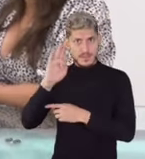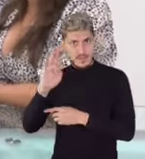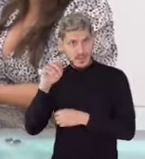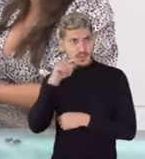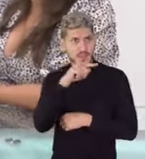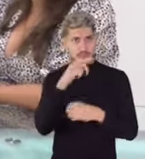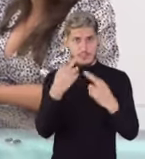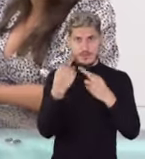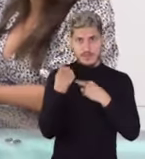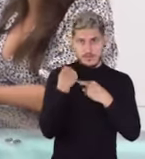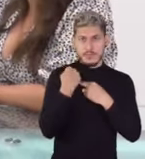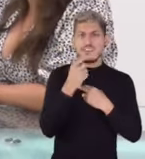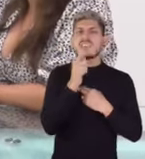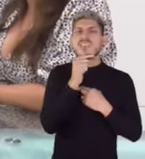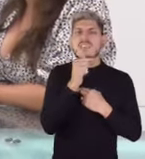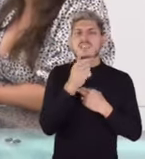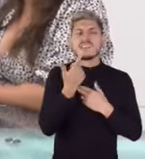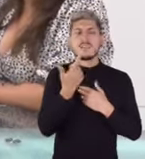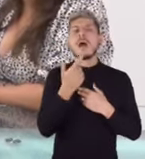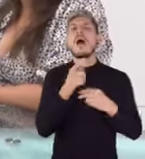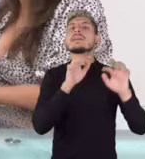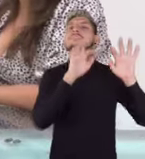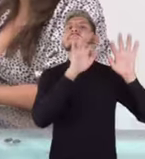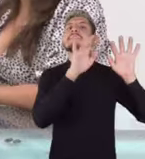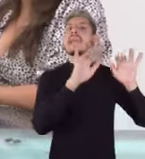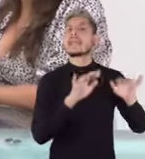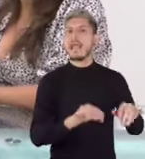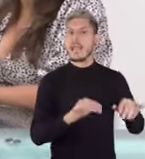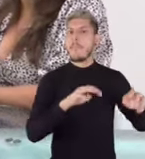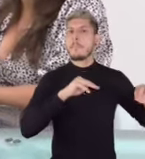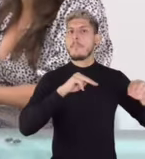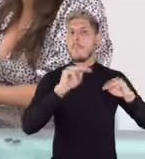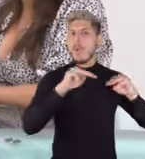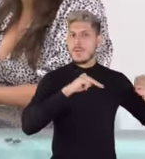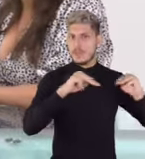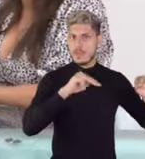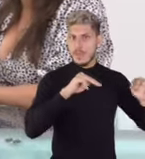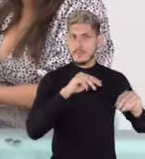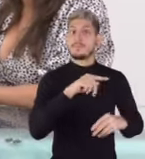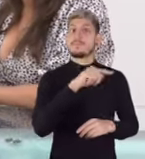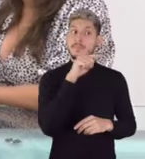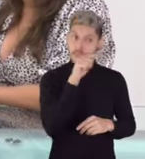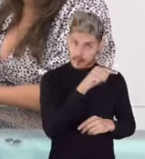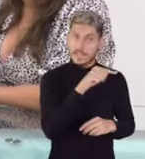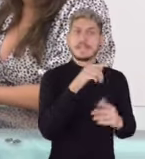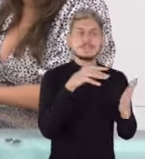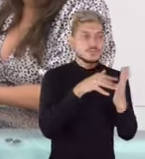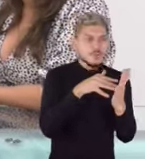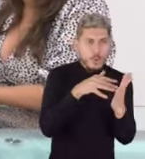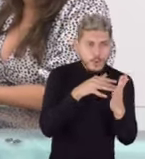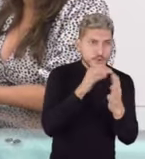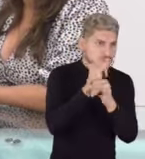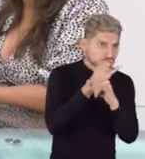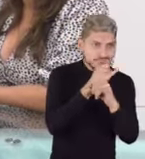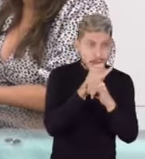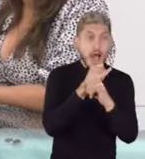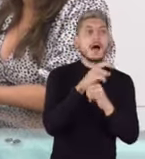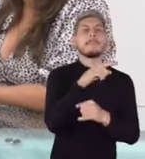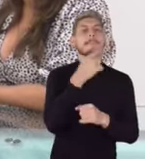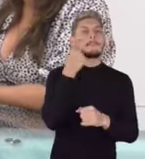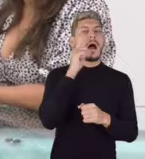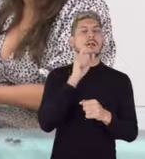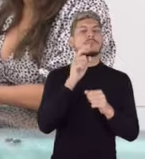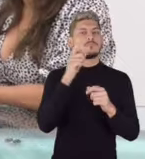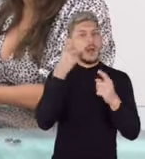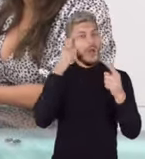de Control? No, del Secretaría Consejo, de Movilidad. De la Secretaría de Movilidad que hizo este estudio para que se pudiera dar esta ordenanza y